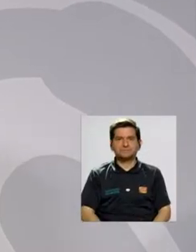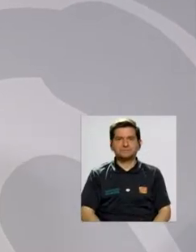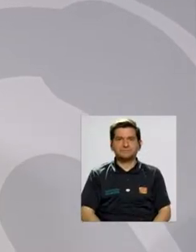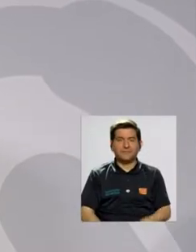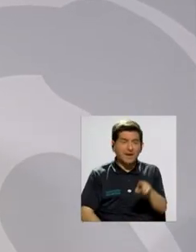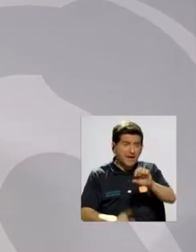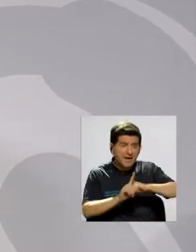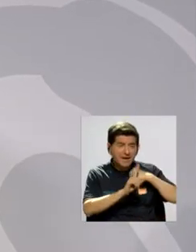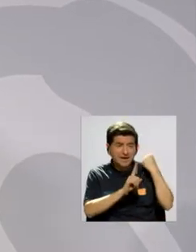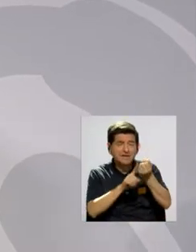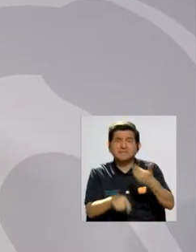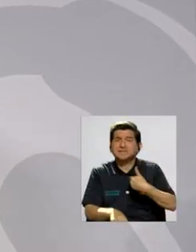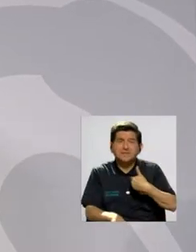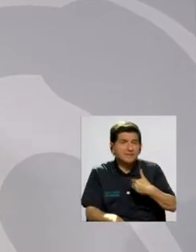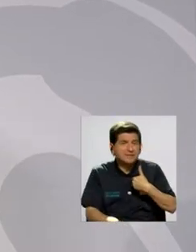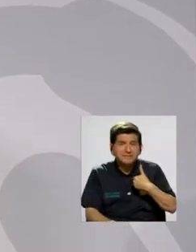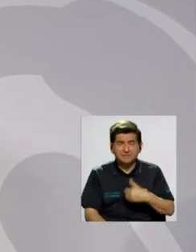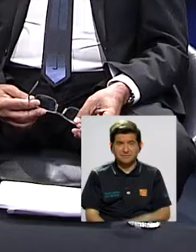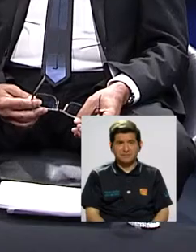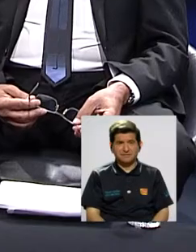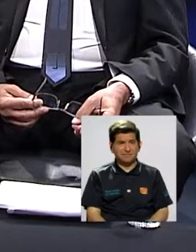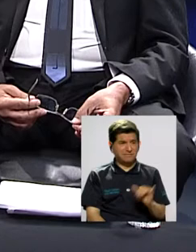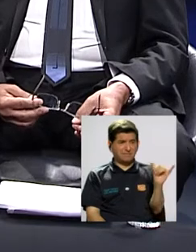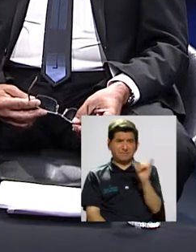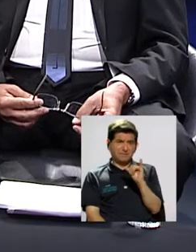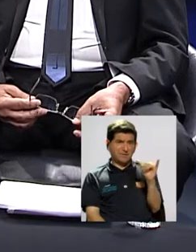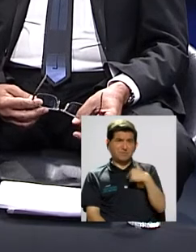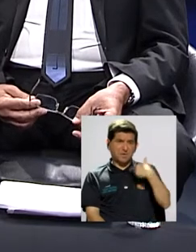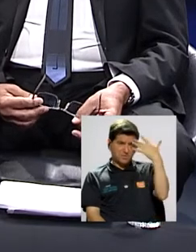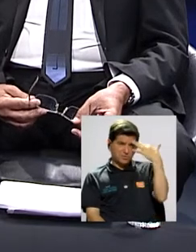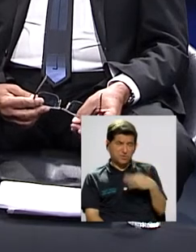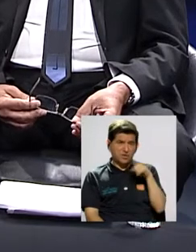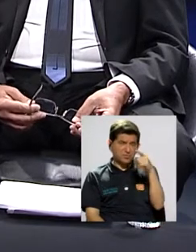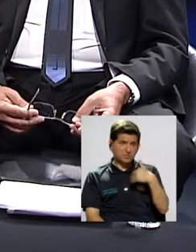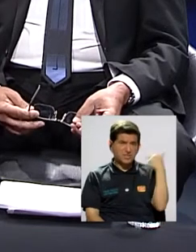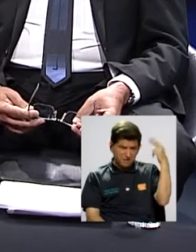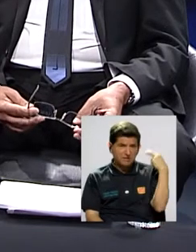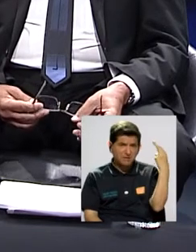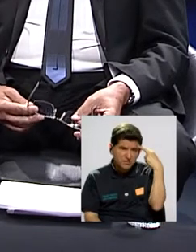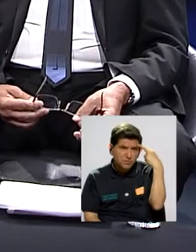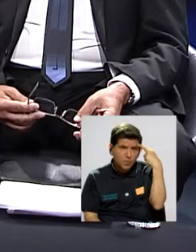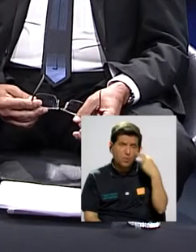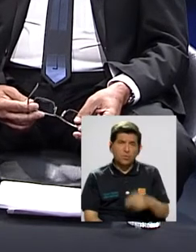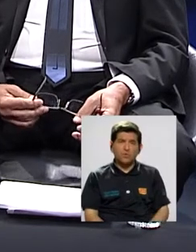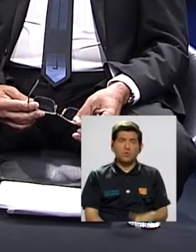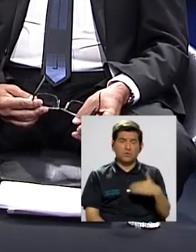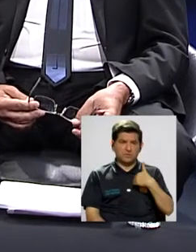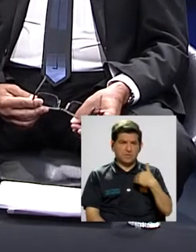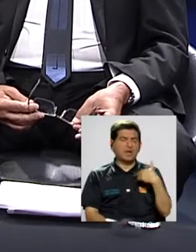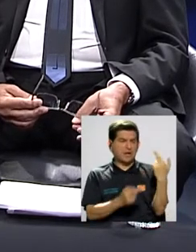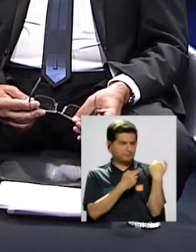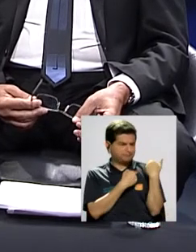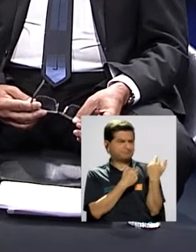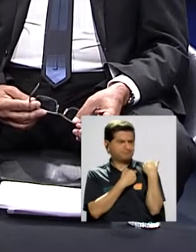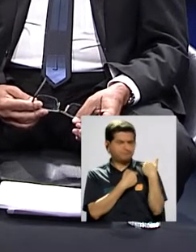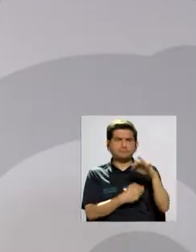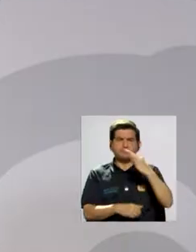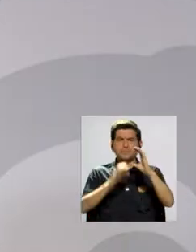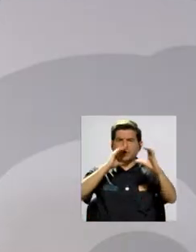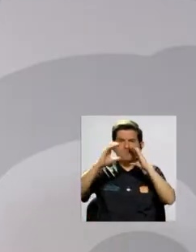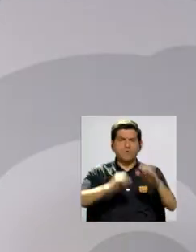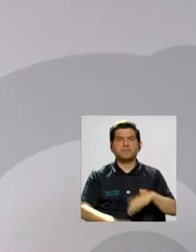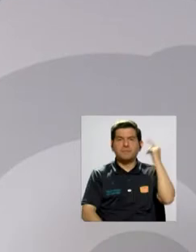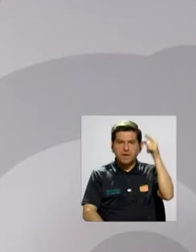ese panorama que tenemos, también yo creo que usted tiene toda la razón. Tenemos un grado de responsabilidad de los medios y,